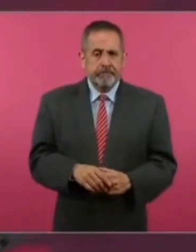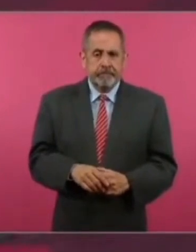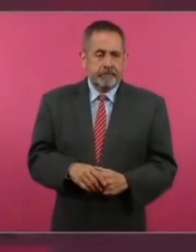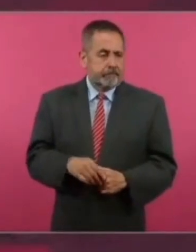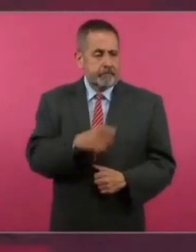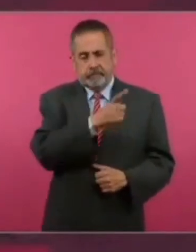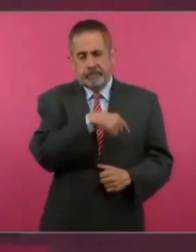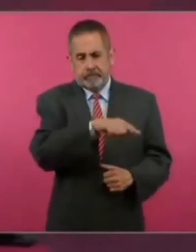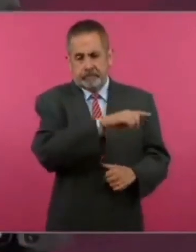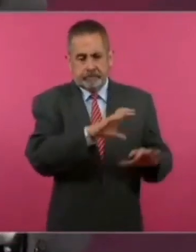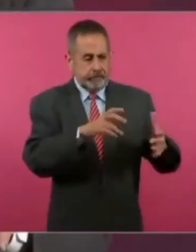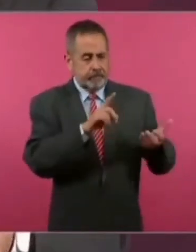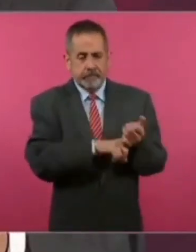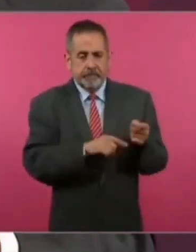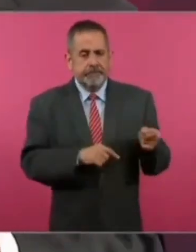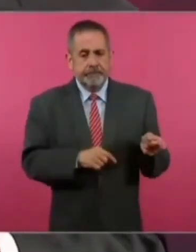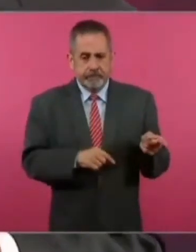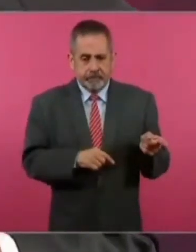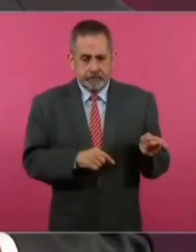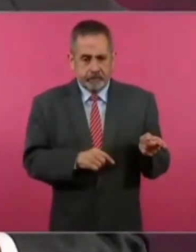ellos